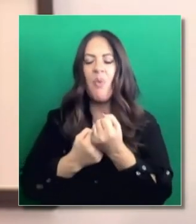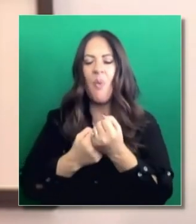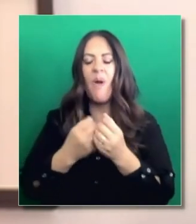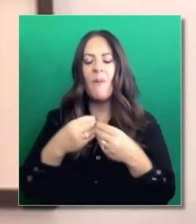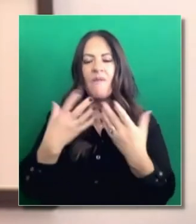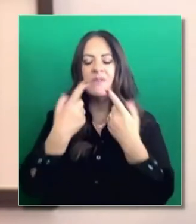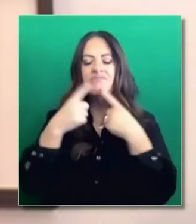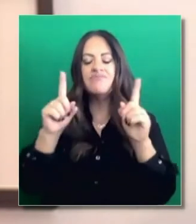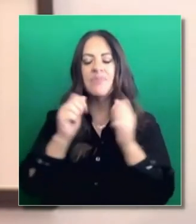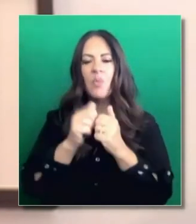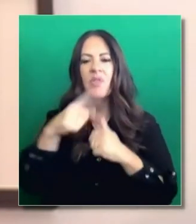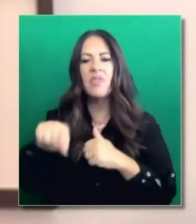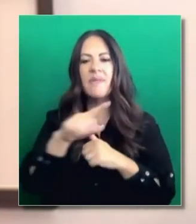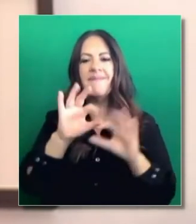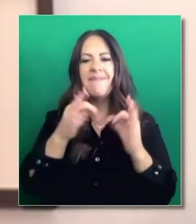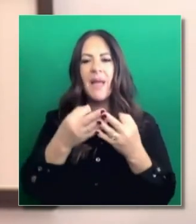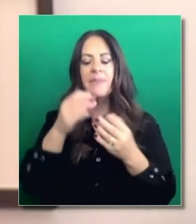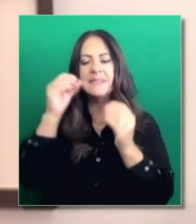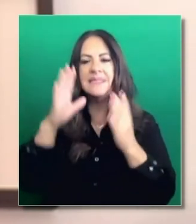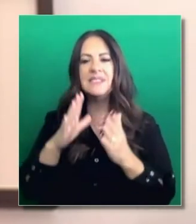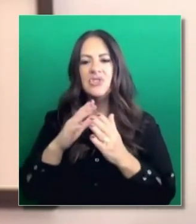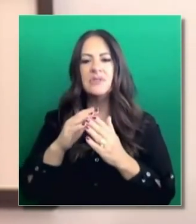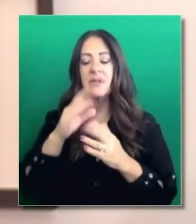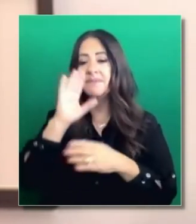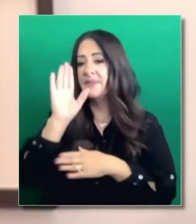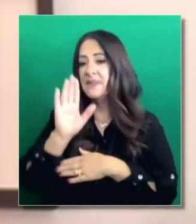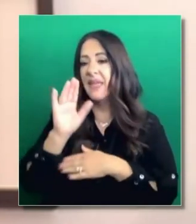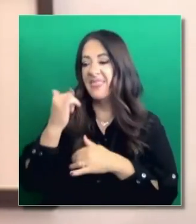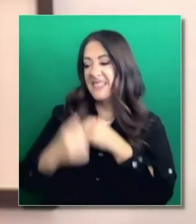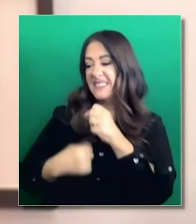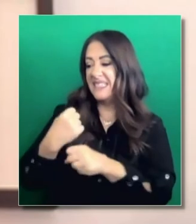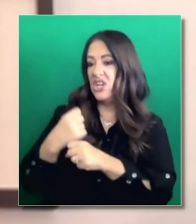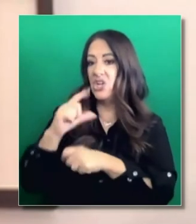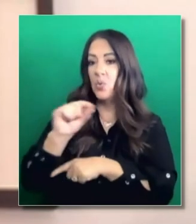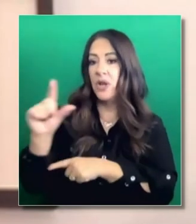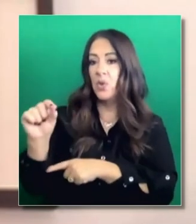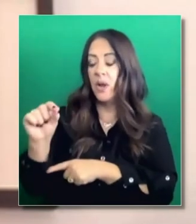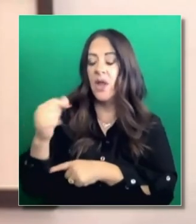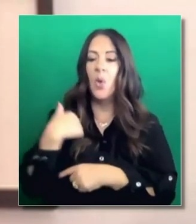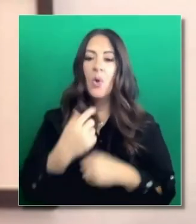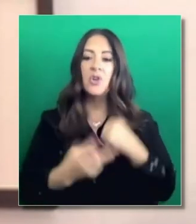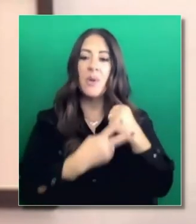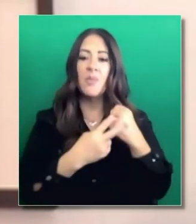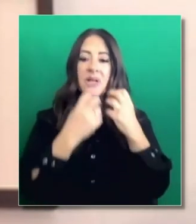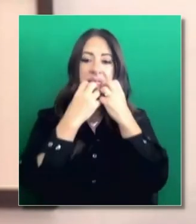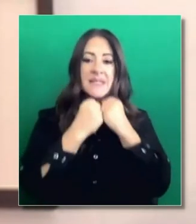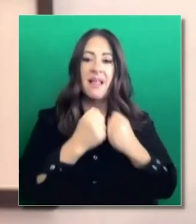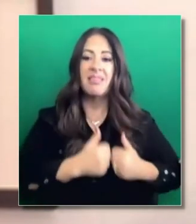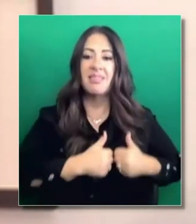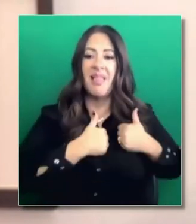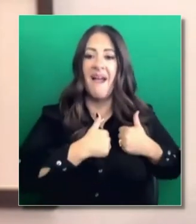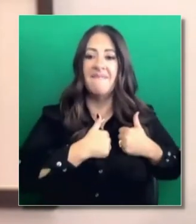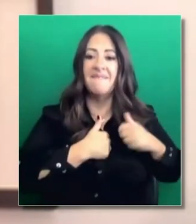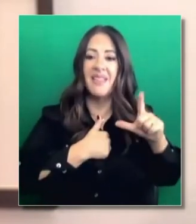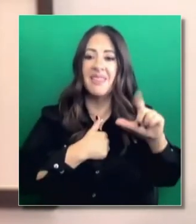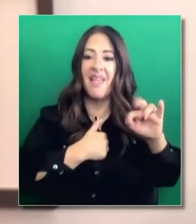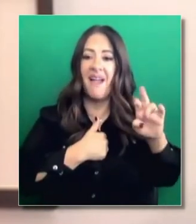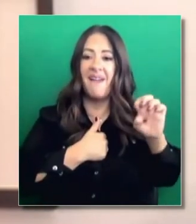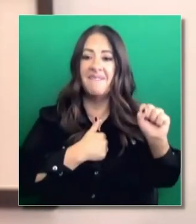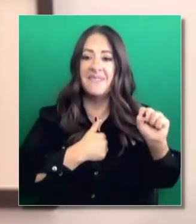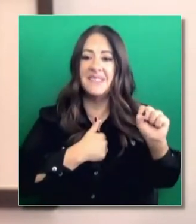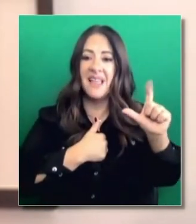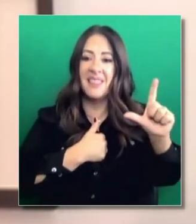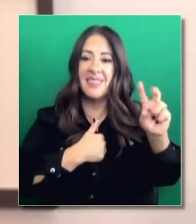y llenar esos huecos de aprendizaje que hemos visto. No es un año perdido, es un año en que estamos conservando vida,